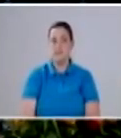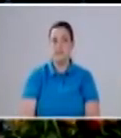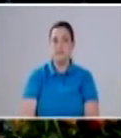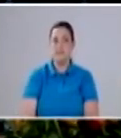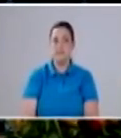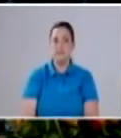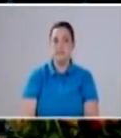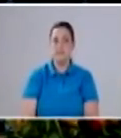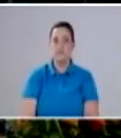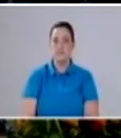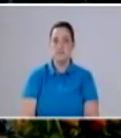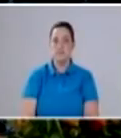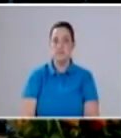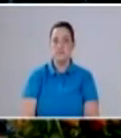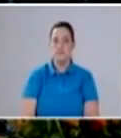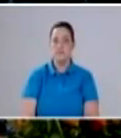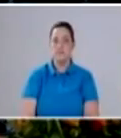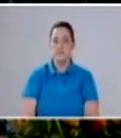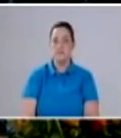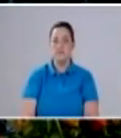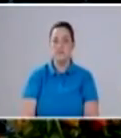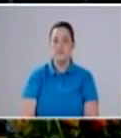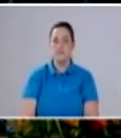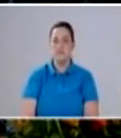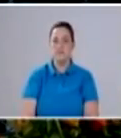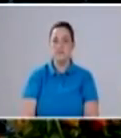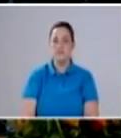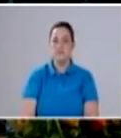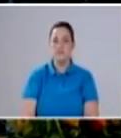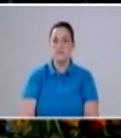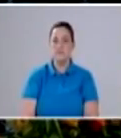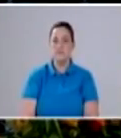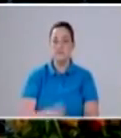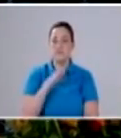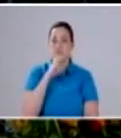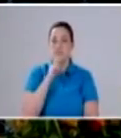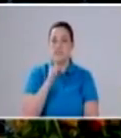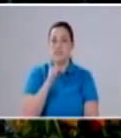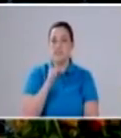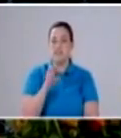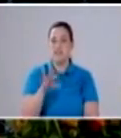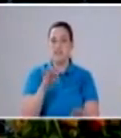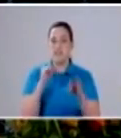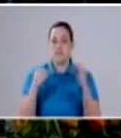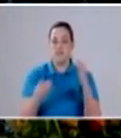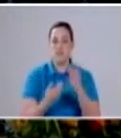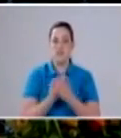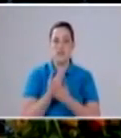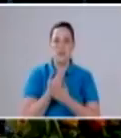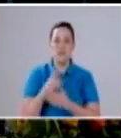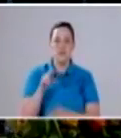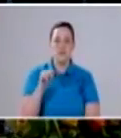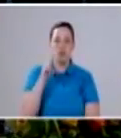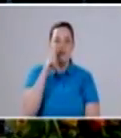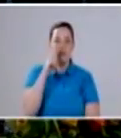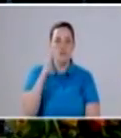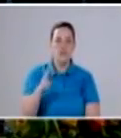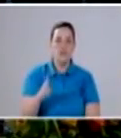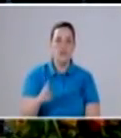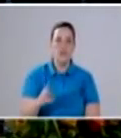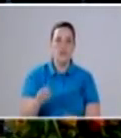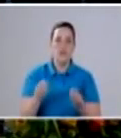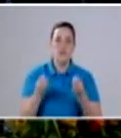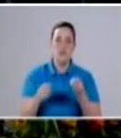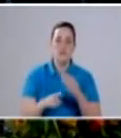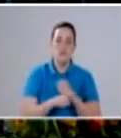Entonces dije, me voy a arriesgar, ¿verdad? Porque es algo pues nuevo, aunque no lo veo tan problemático, pero